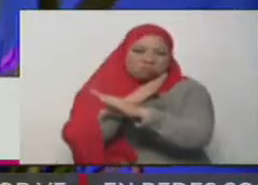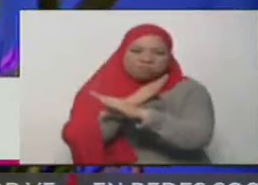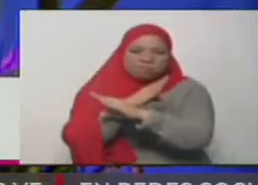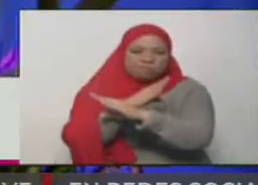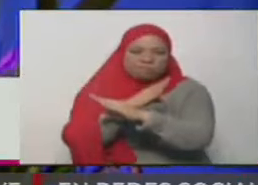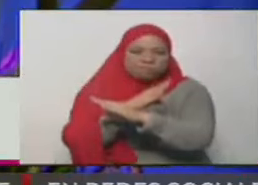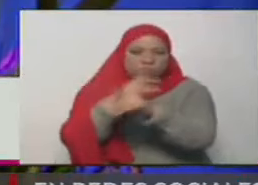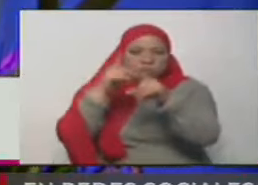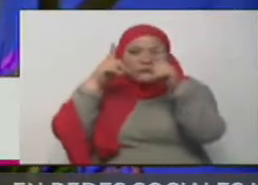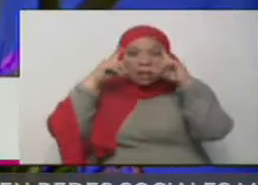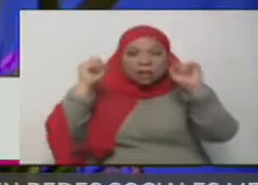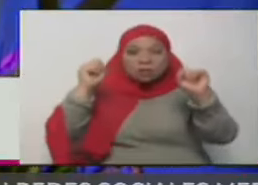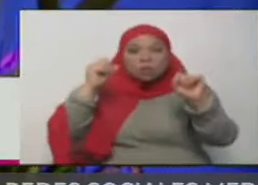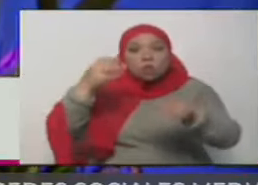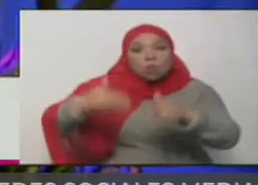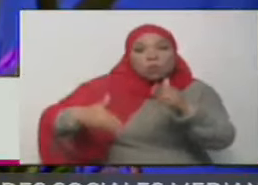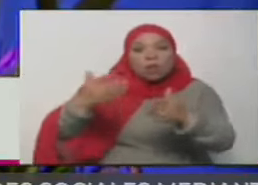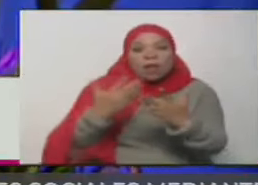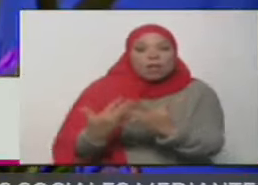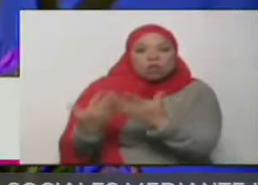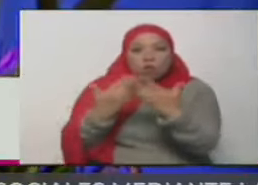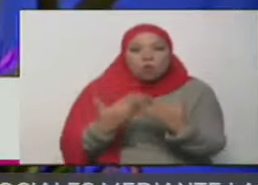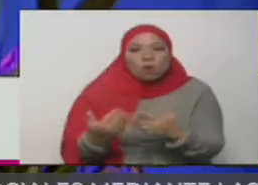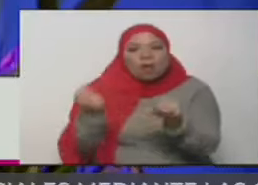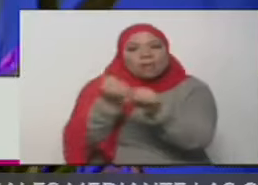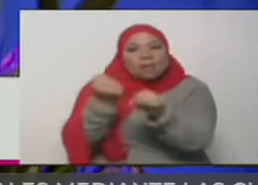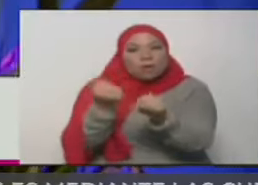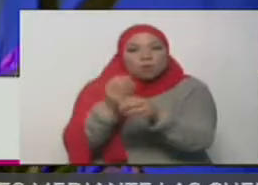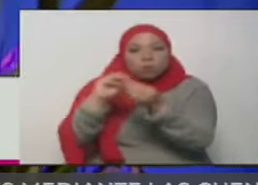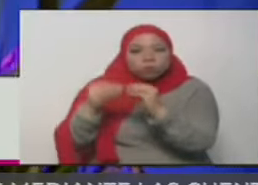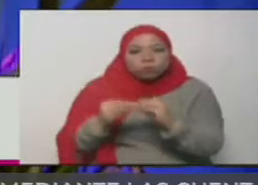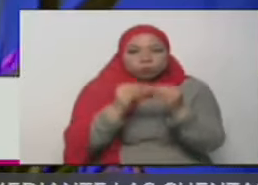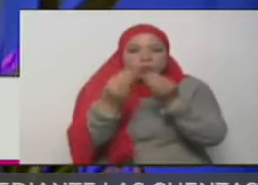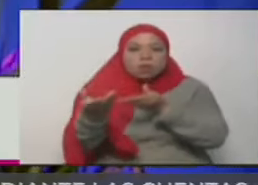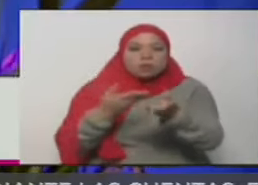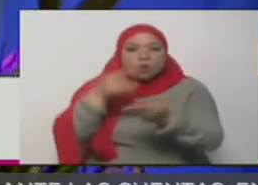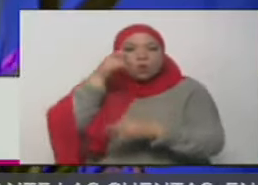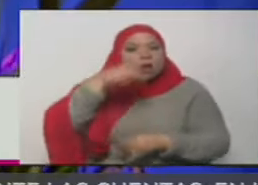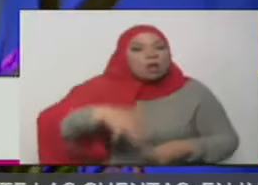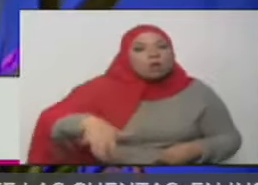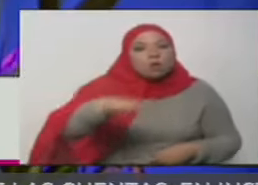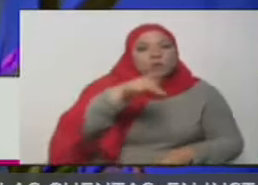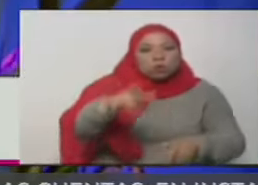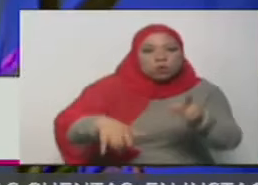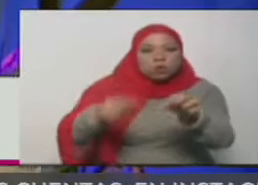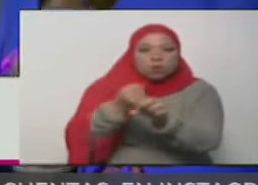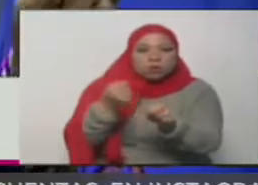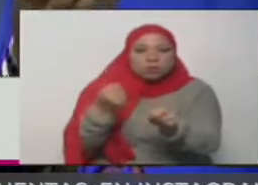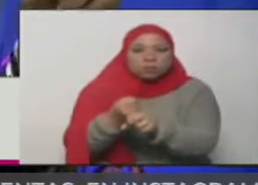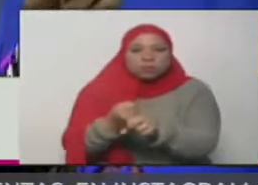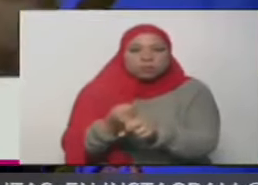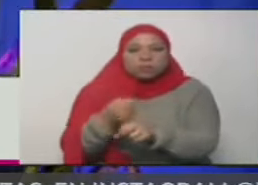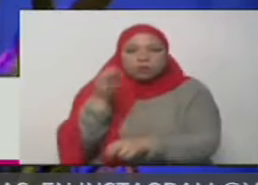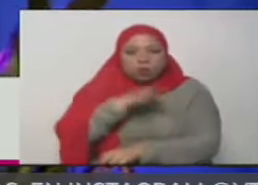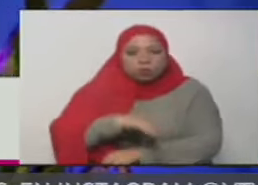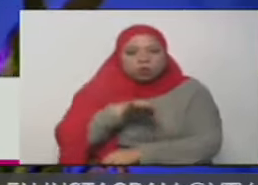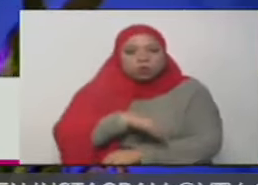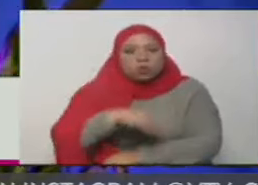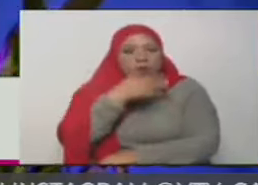inteligencia artificial habrá que estudiarla, trabajarla y ponerla al servicio del ser humano y de una sociedad